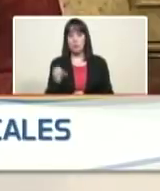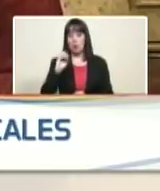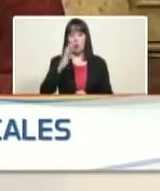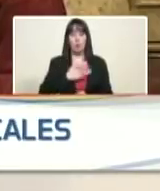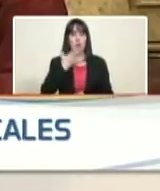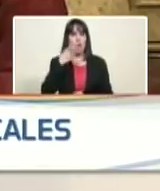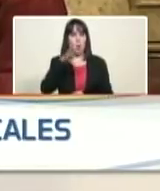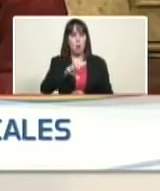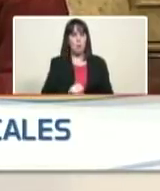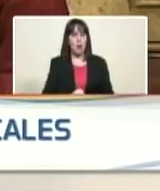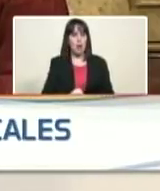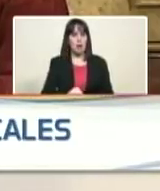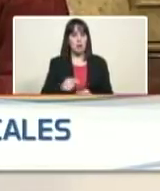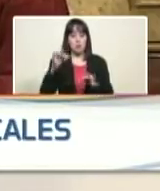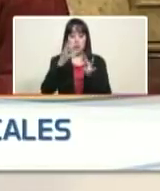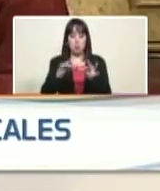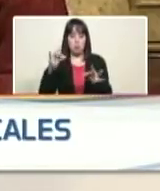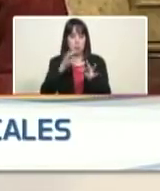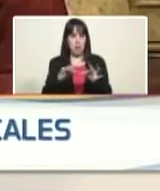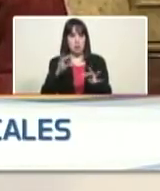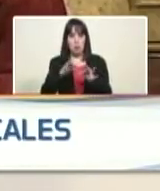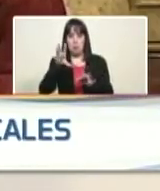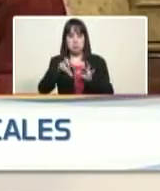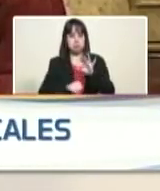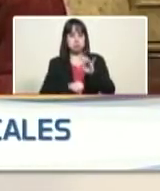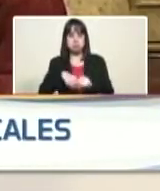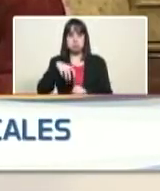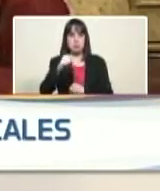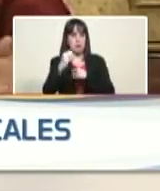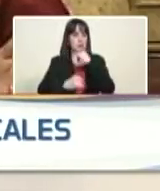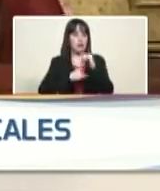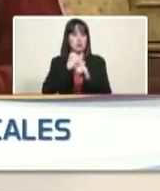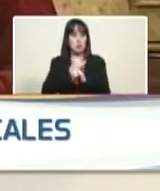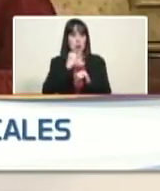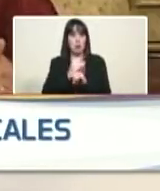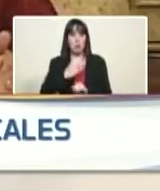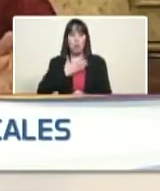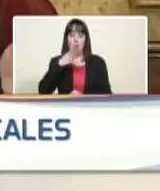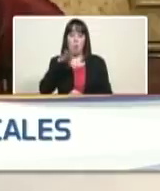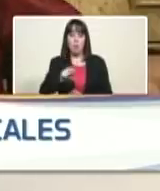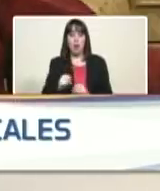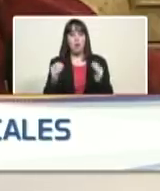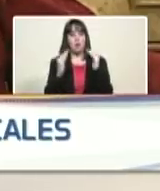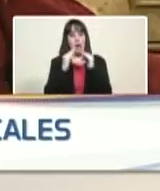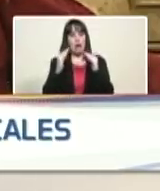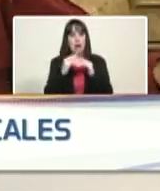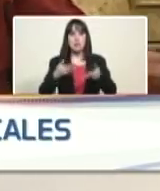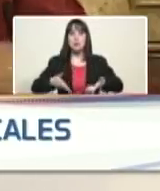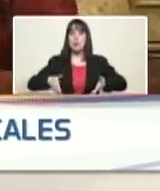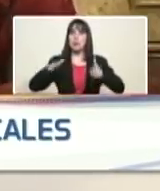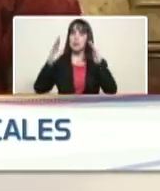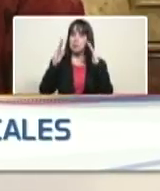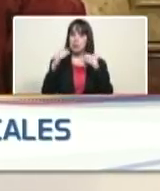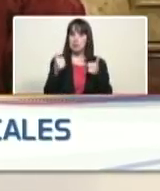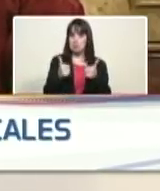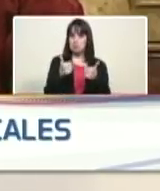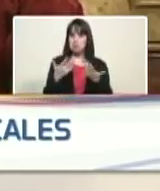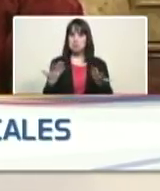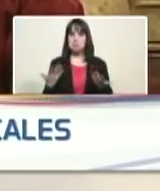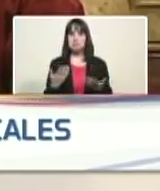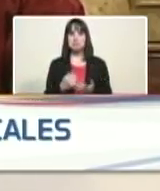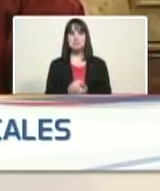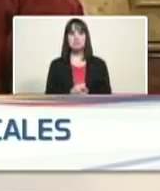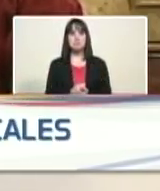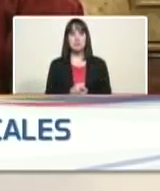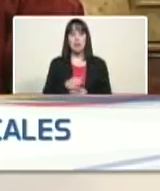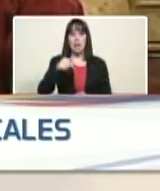sus Petros y en Petro pueda, como he autorizado, comprarse una casa, un apartamento. Todas las casas y apartamentos